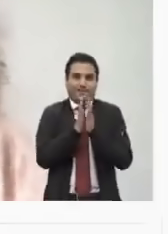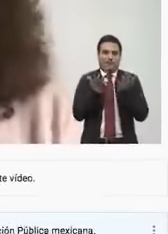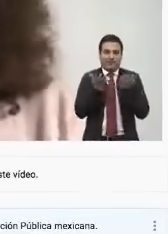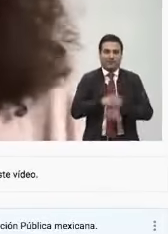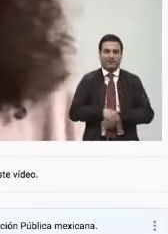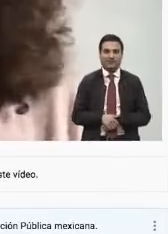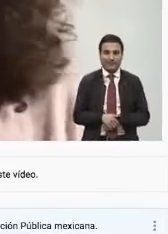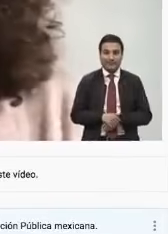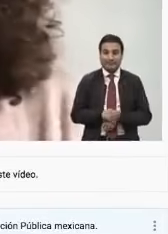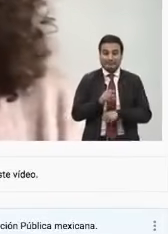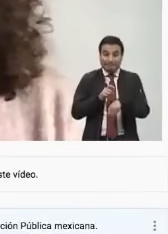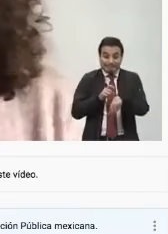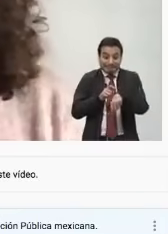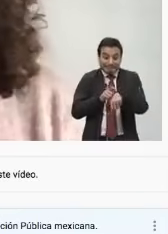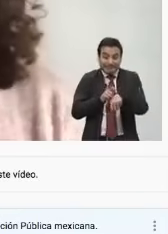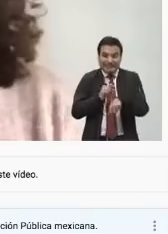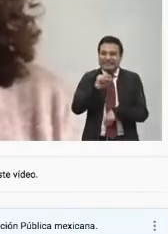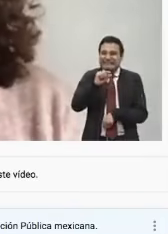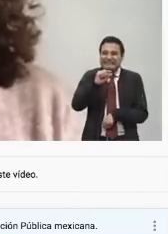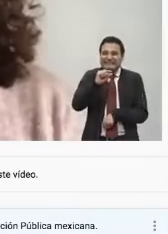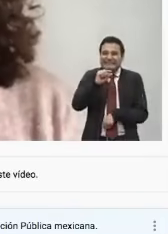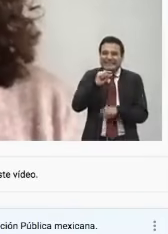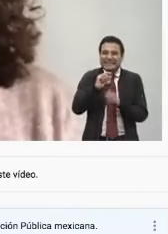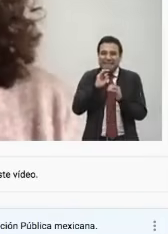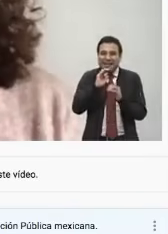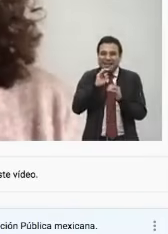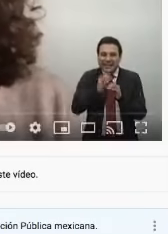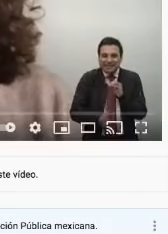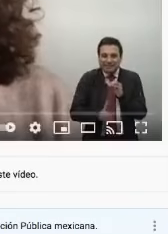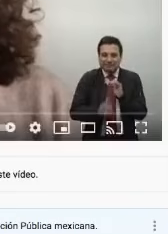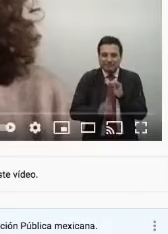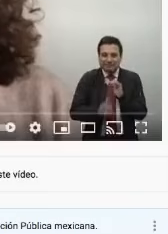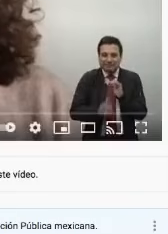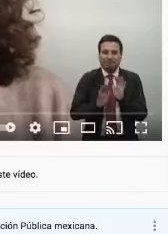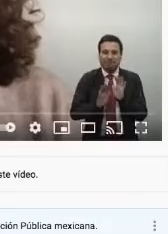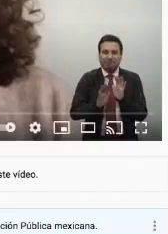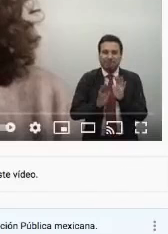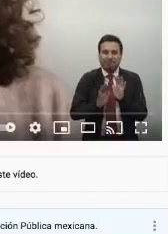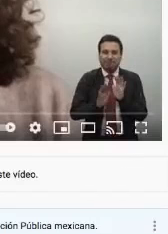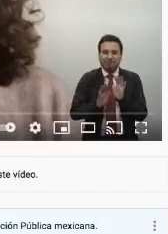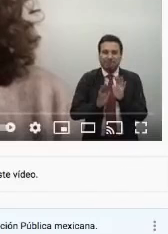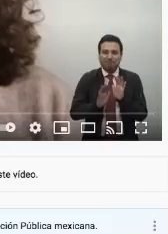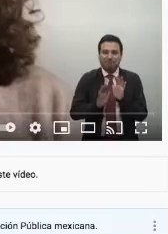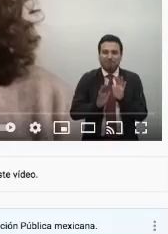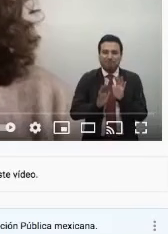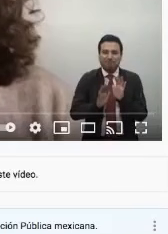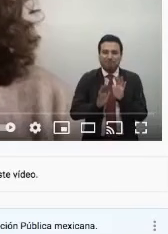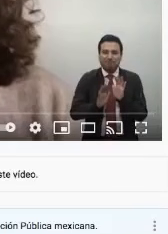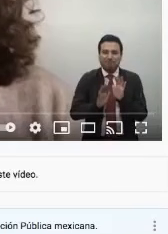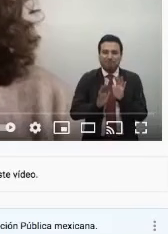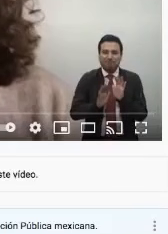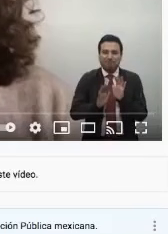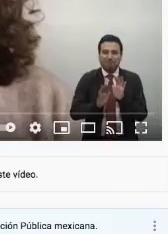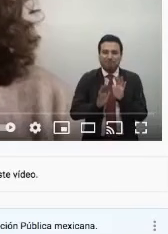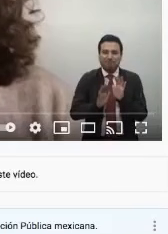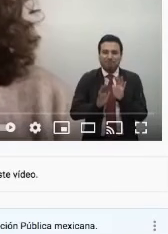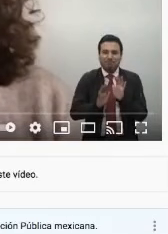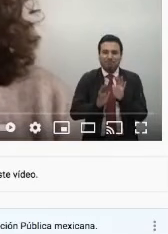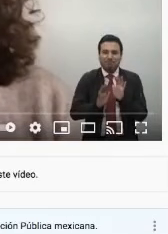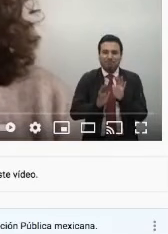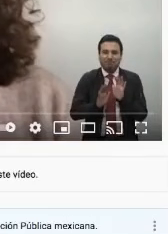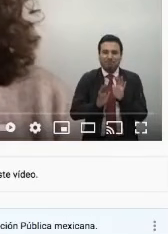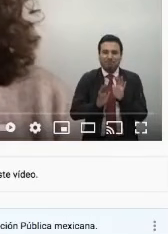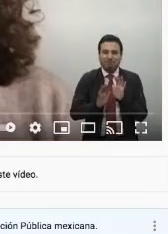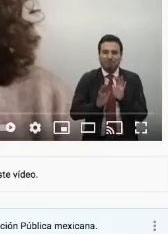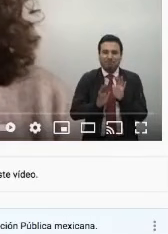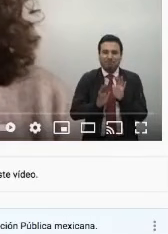me quedan muy poquitos segundos pero en el segundo va yo estoy de acuerdo luego decir que estoy de acuerdo en cierto